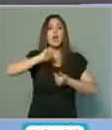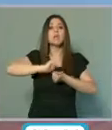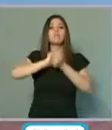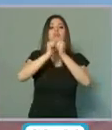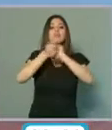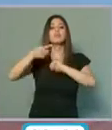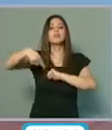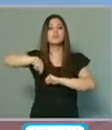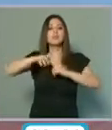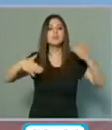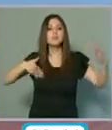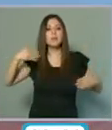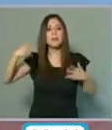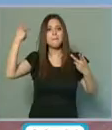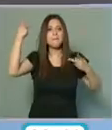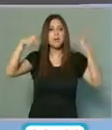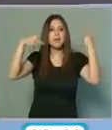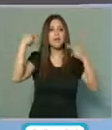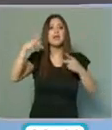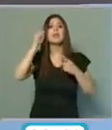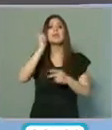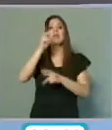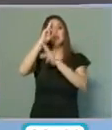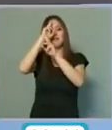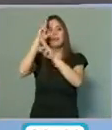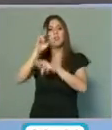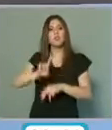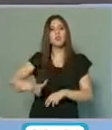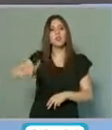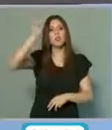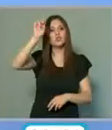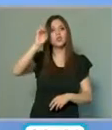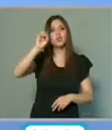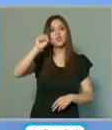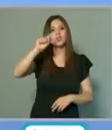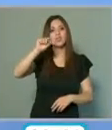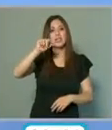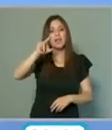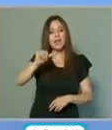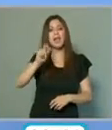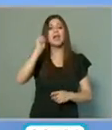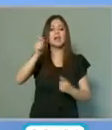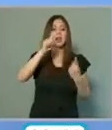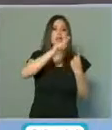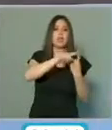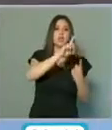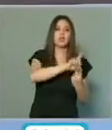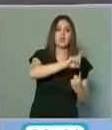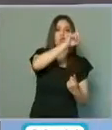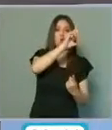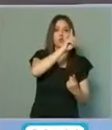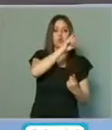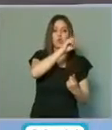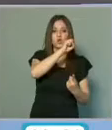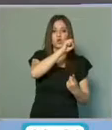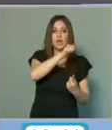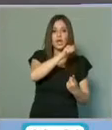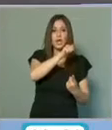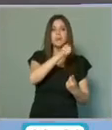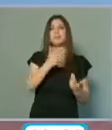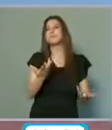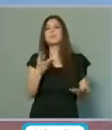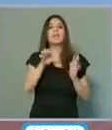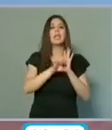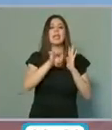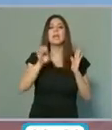primavera en torno a la diosa Ostara. O sea, ellos tienen una doble deidad, el dios diosa, ¿sí? O sea, más bien, es